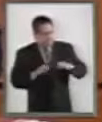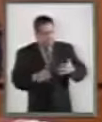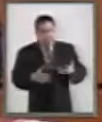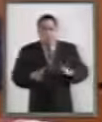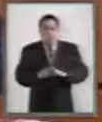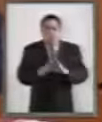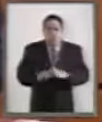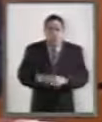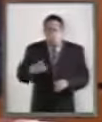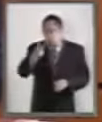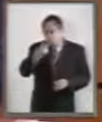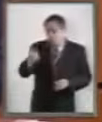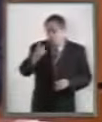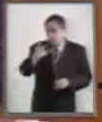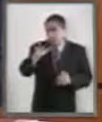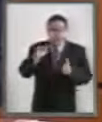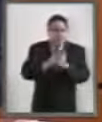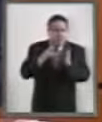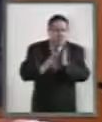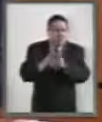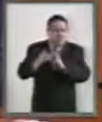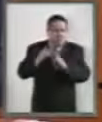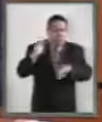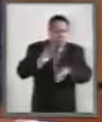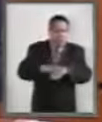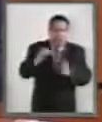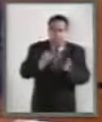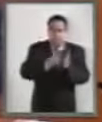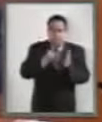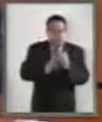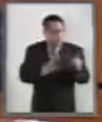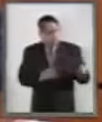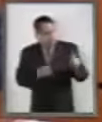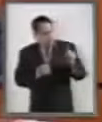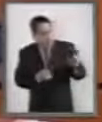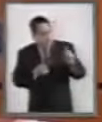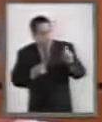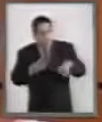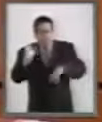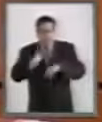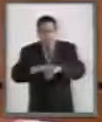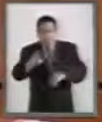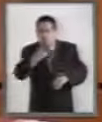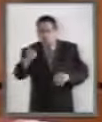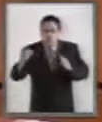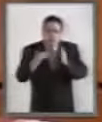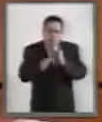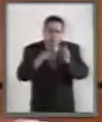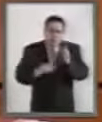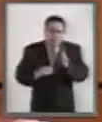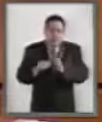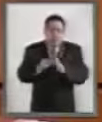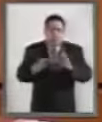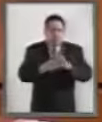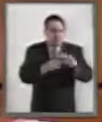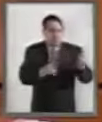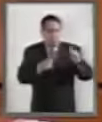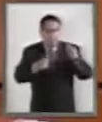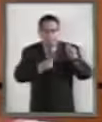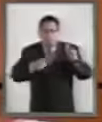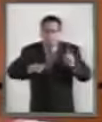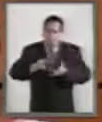con 250 mil millones adicionales de impuestos a las gasolinas, con más de 200 mil millones de pesos cada año de